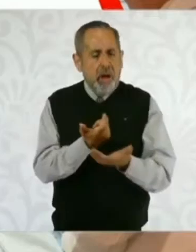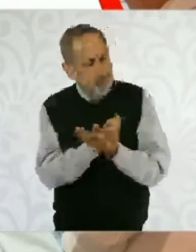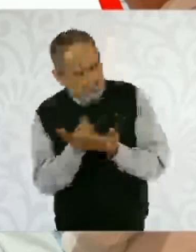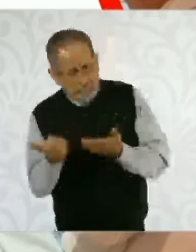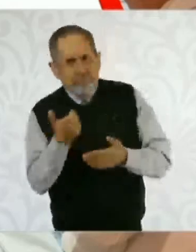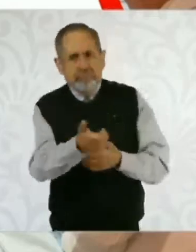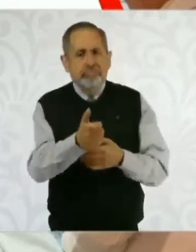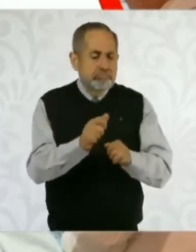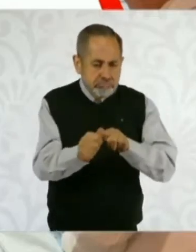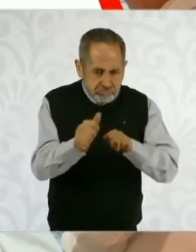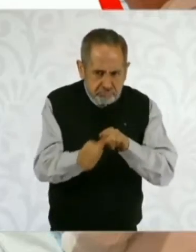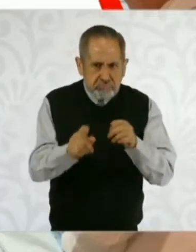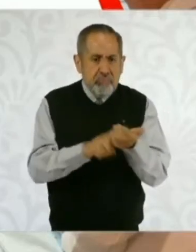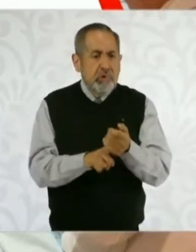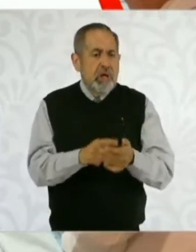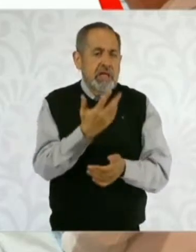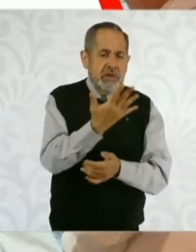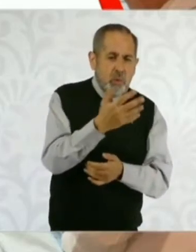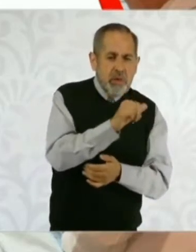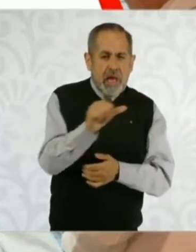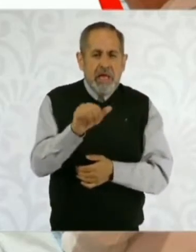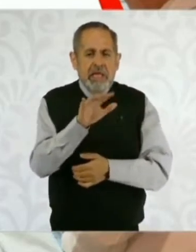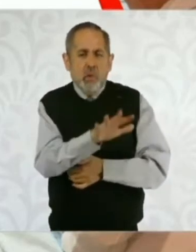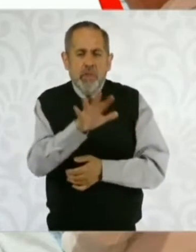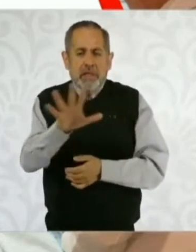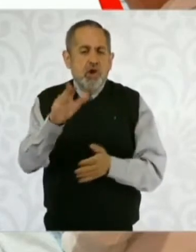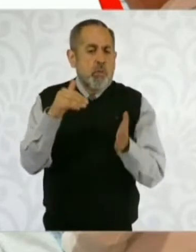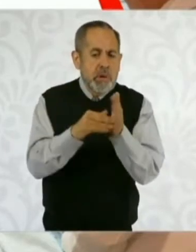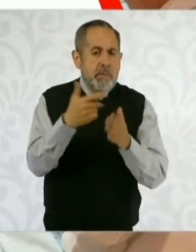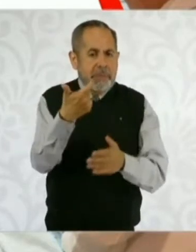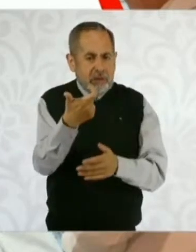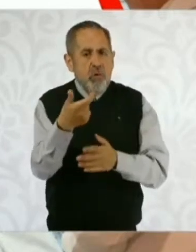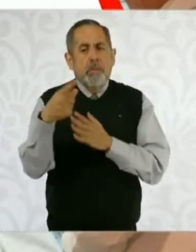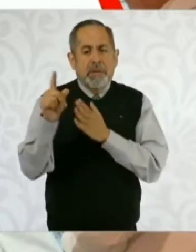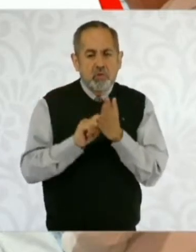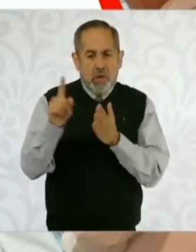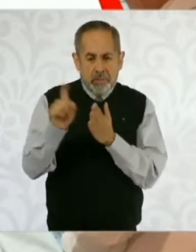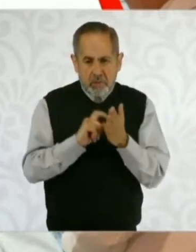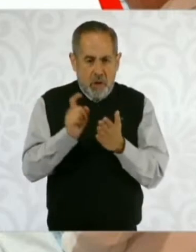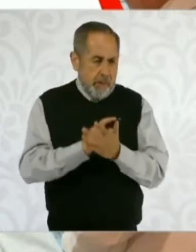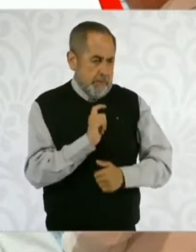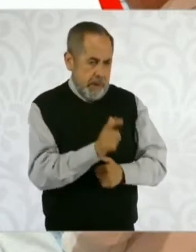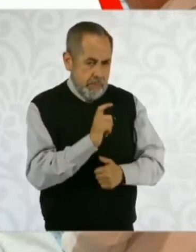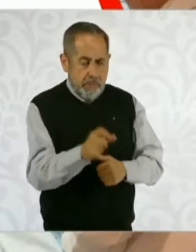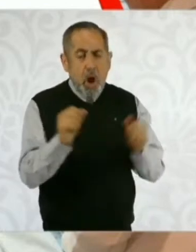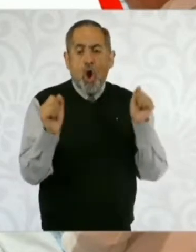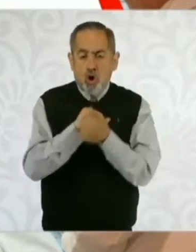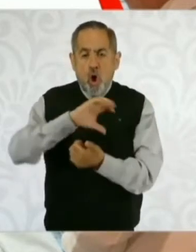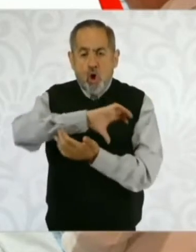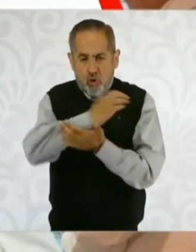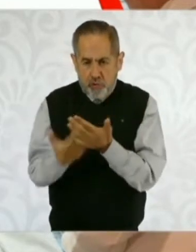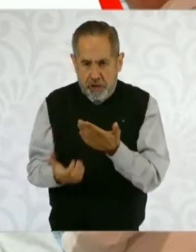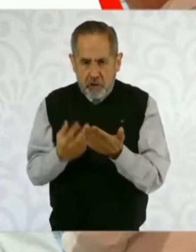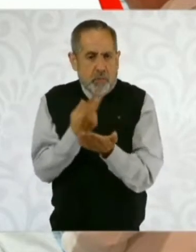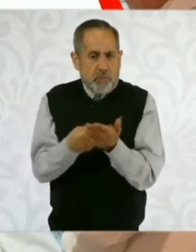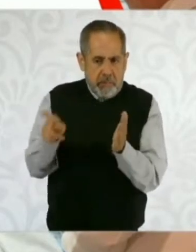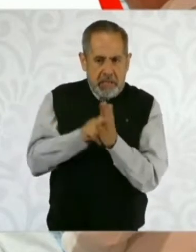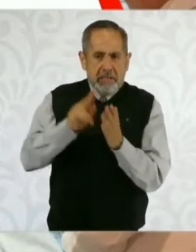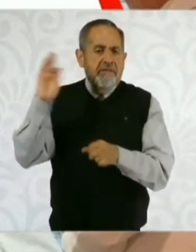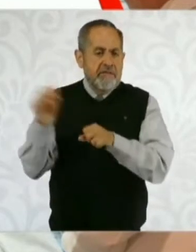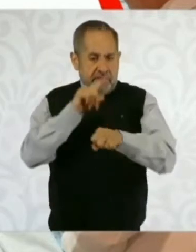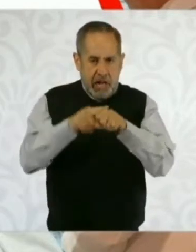económica efectiva que va de los 50 a los 55 mil pesos mensuales, además de un contrato base federal por